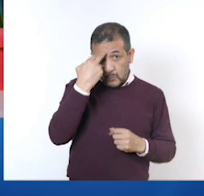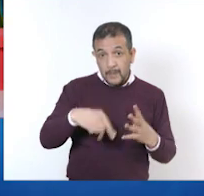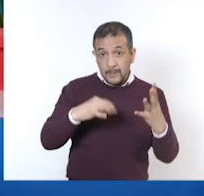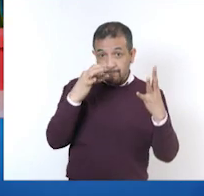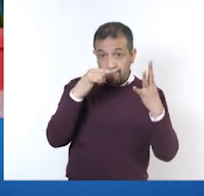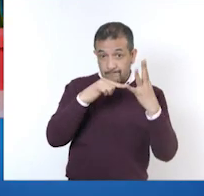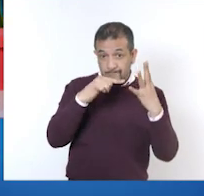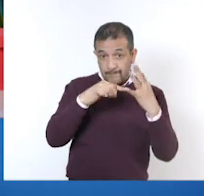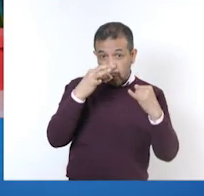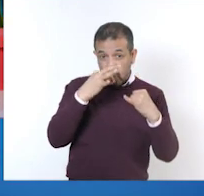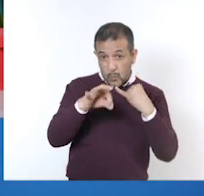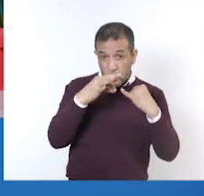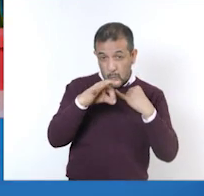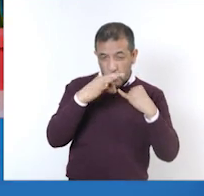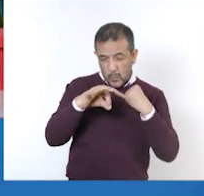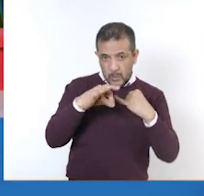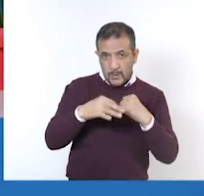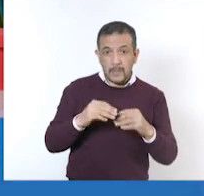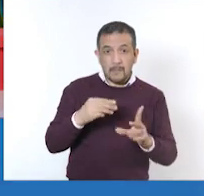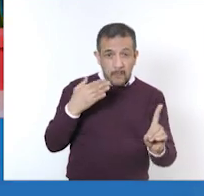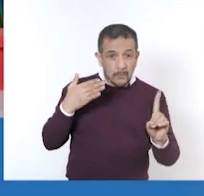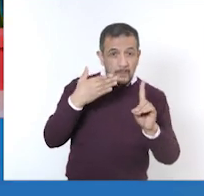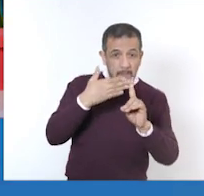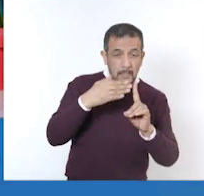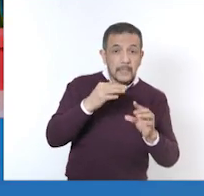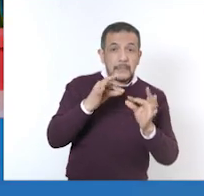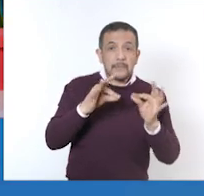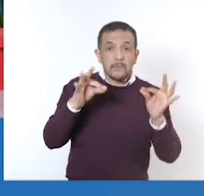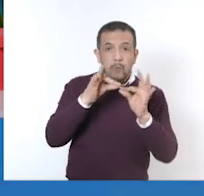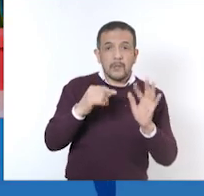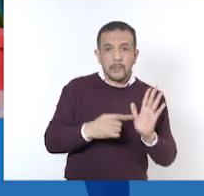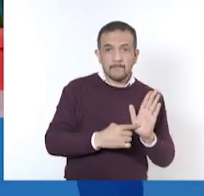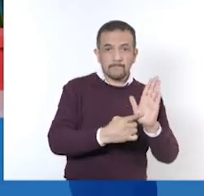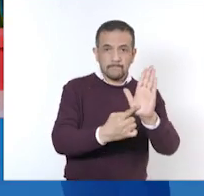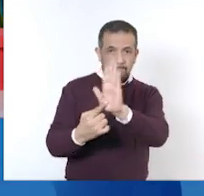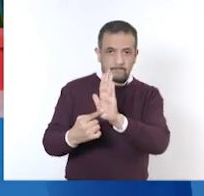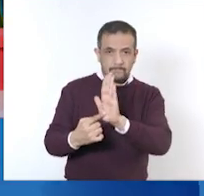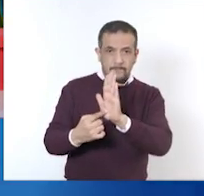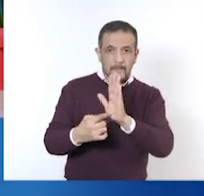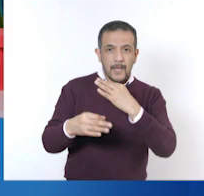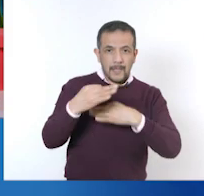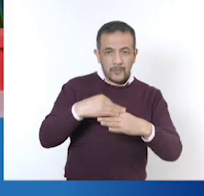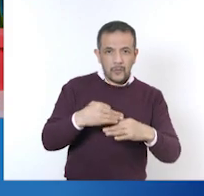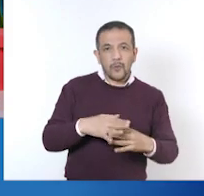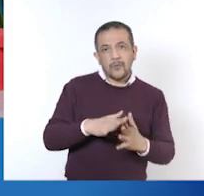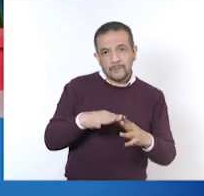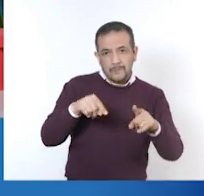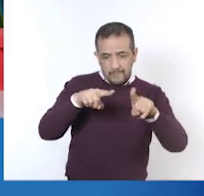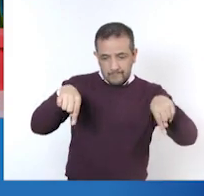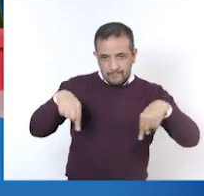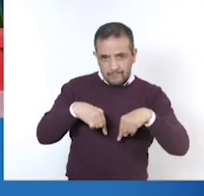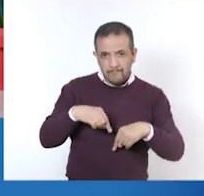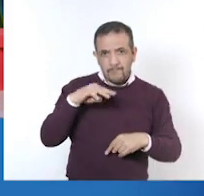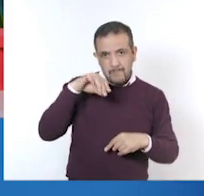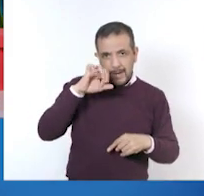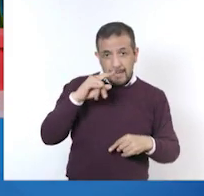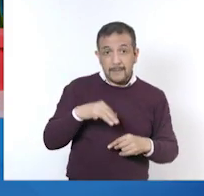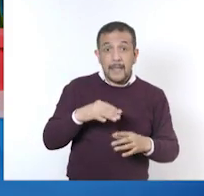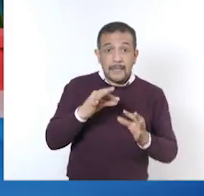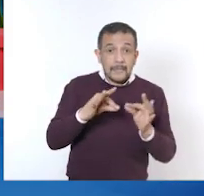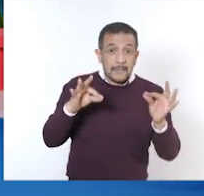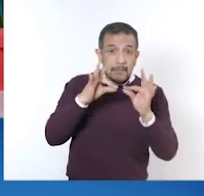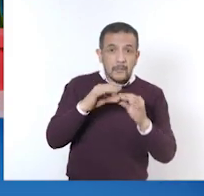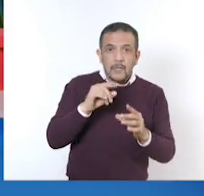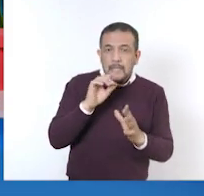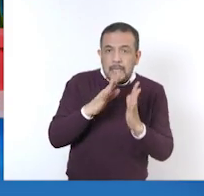Recuerda que nuestra última misión es compartir con los demás una presentación de nuestra maqueta. Les recordamos que en las presentaciones no